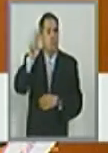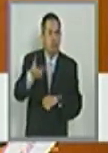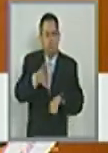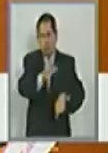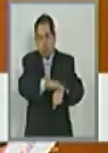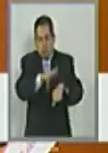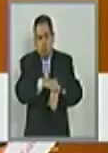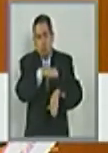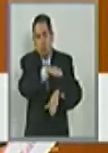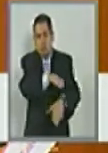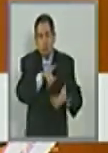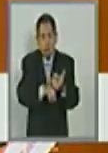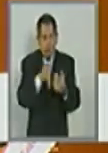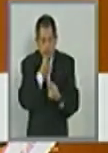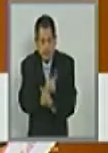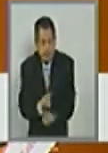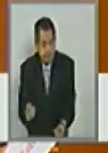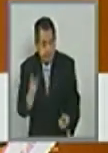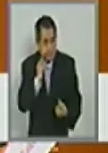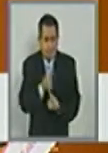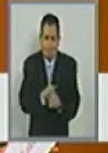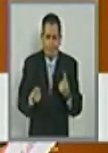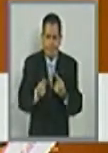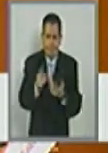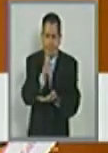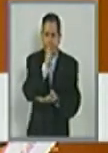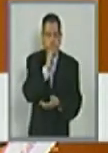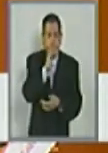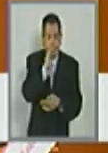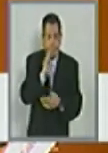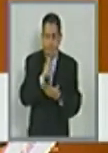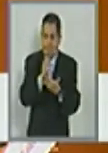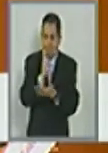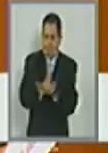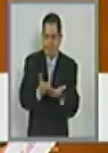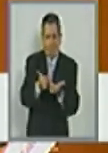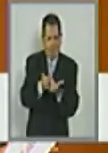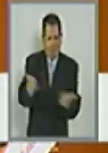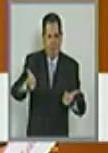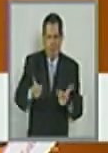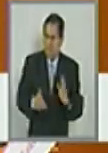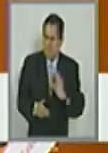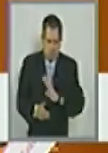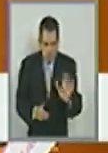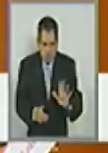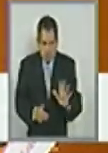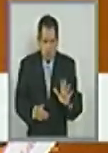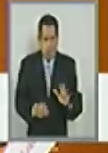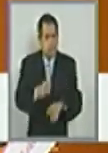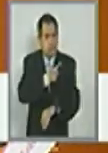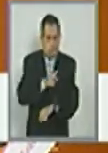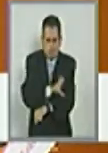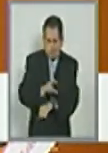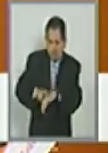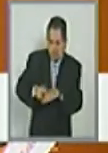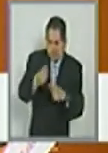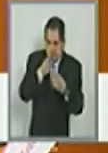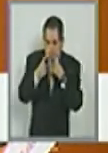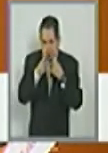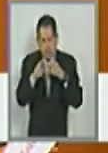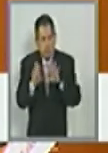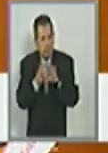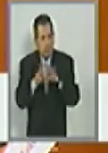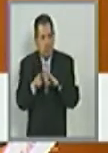la problemática que viven los niños que han sido separados de sus padres. Que haya una mejor coordinación entre las